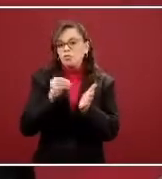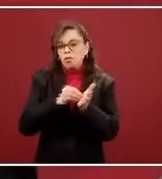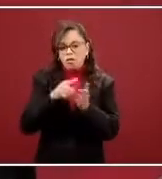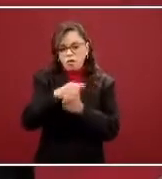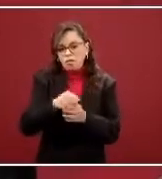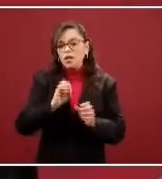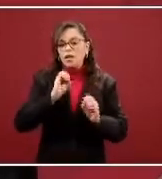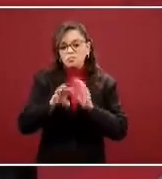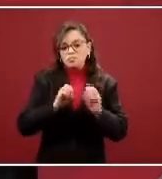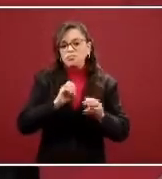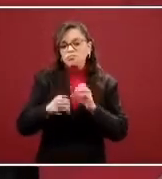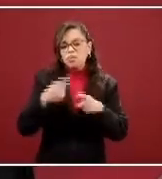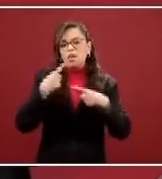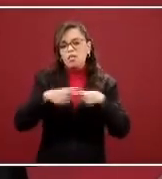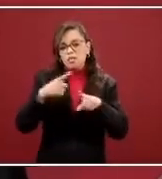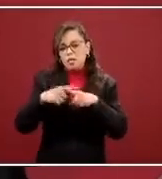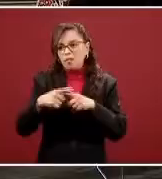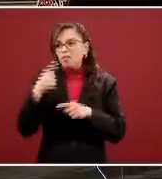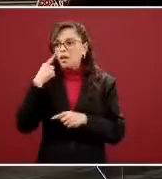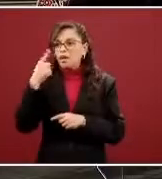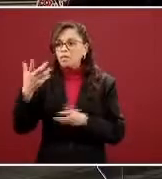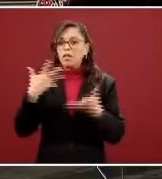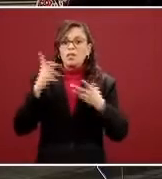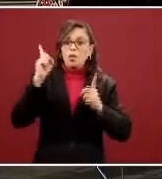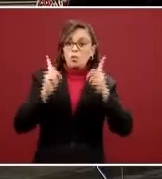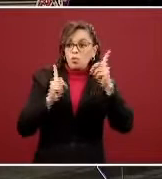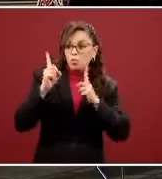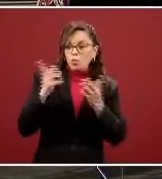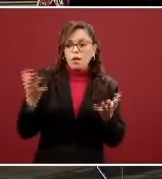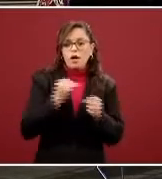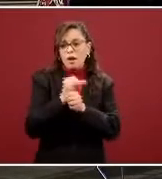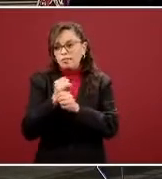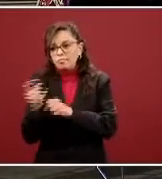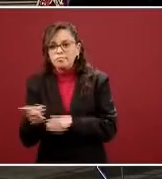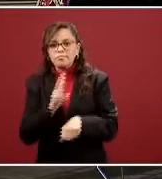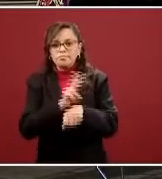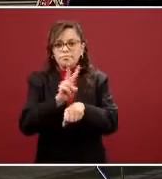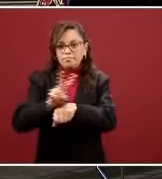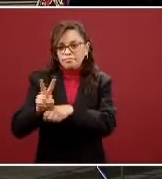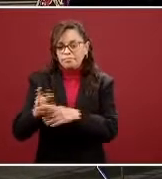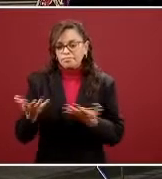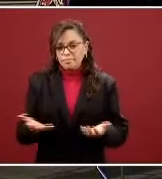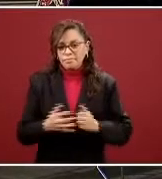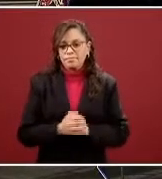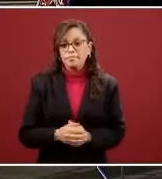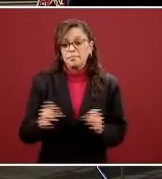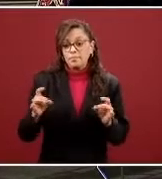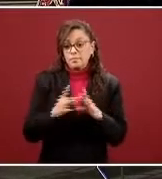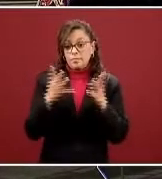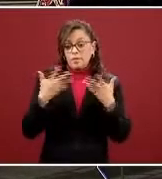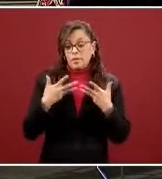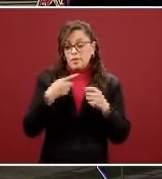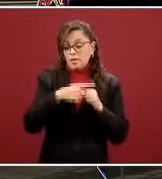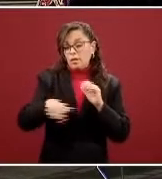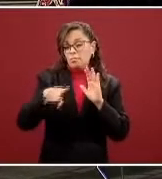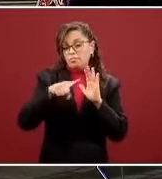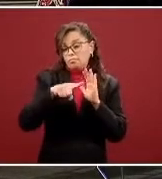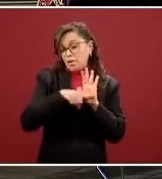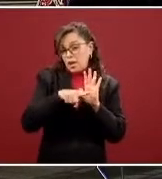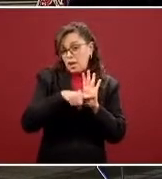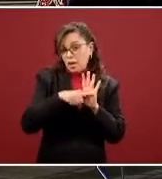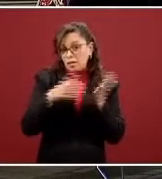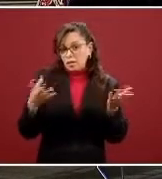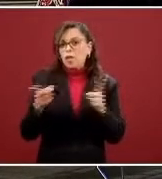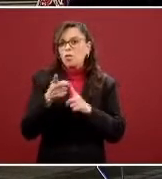sospechosos, negativos, confirmados. Recordemos que ahora la confirmación o negatividad de un caso proviene desde los estados, desde